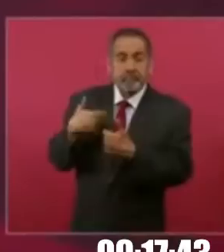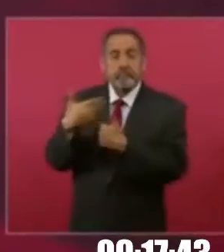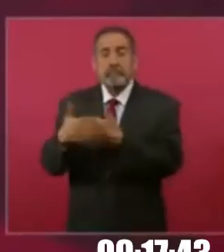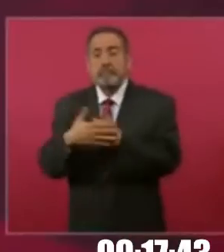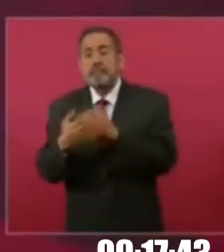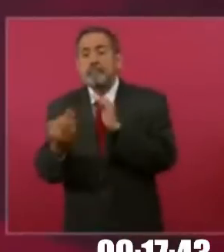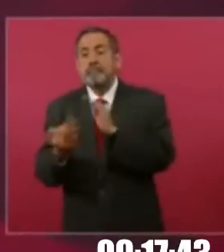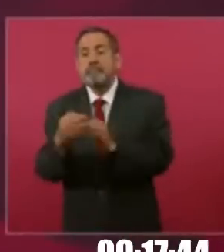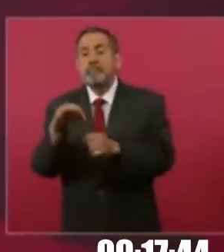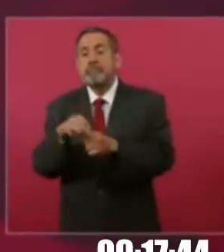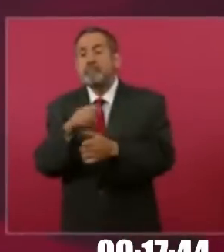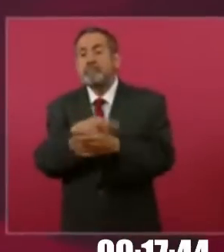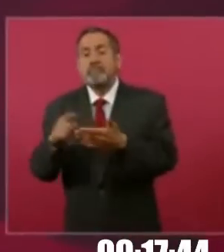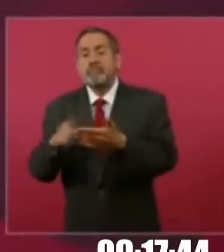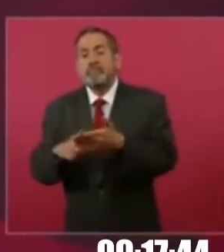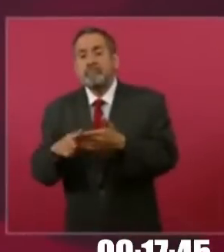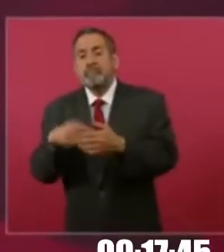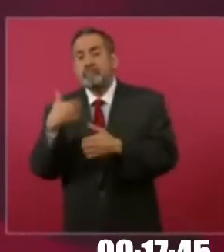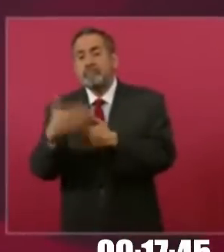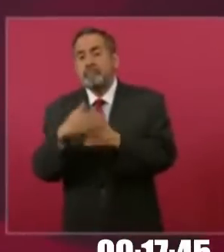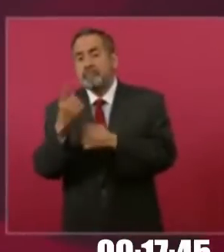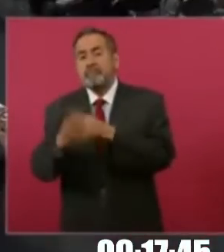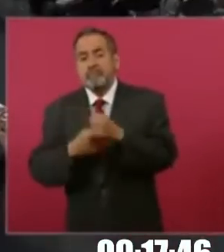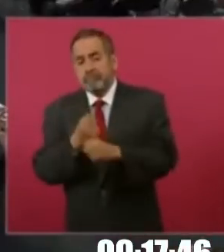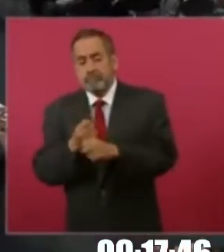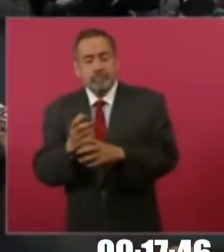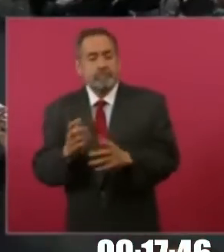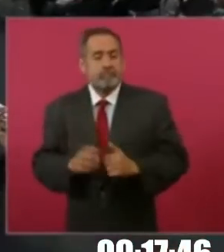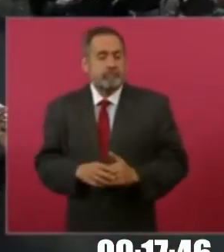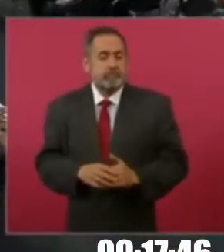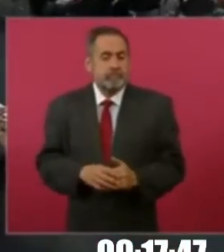elección del año próximo